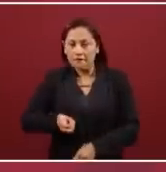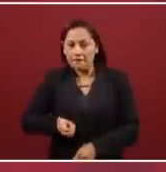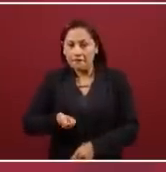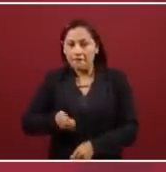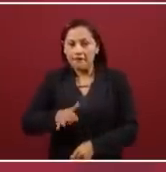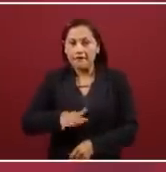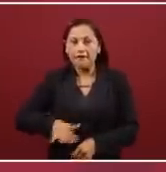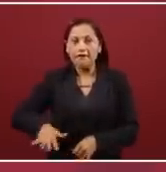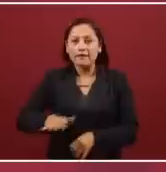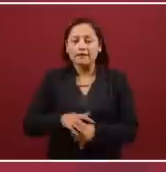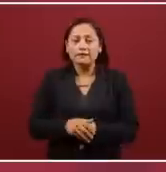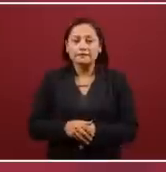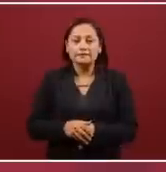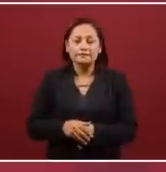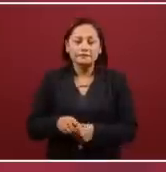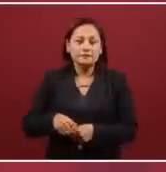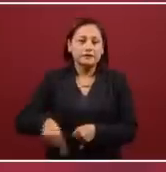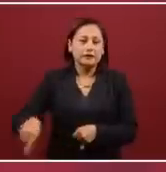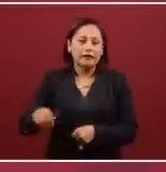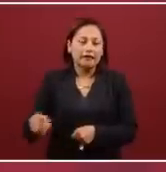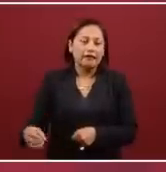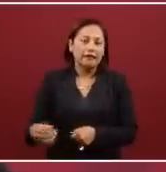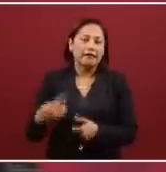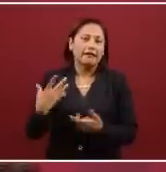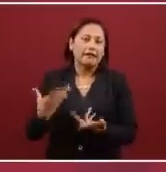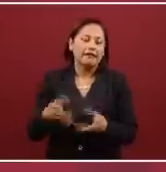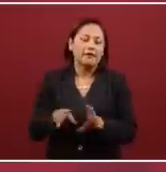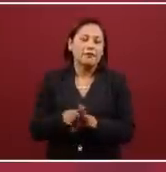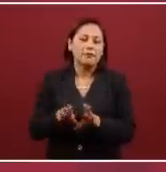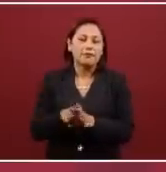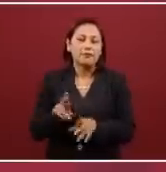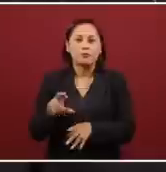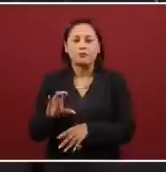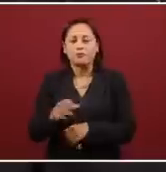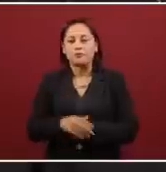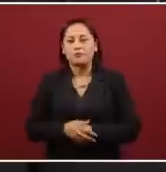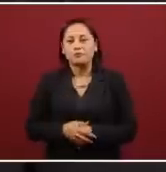a arruchar. O sea,